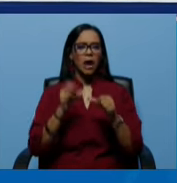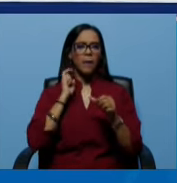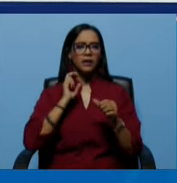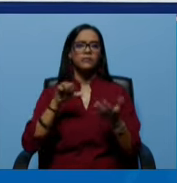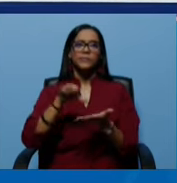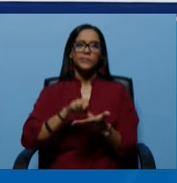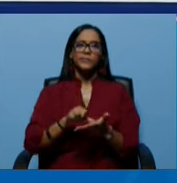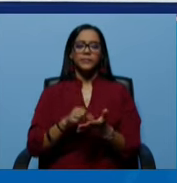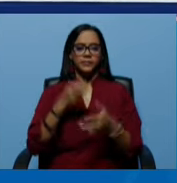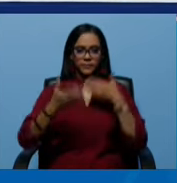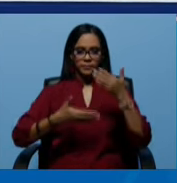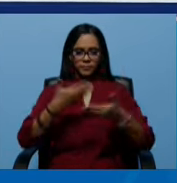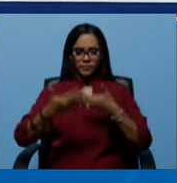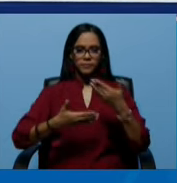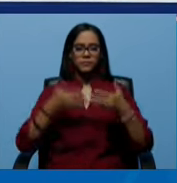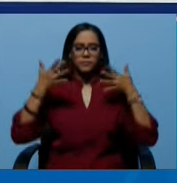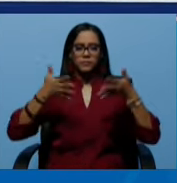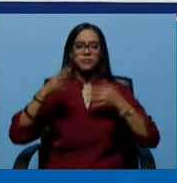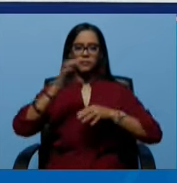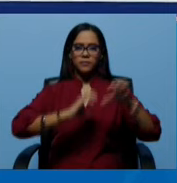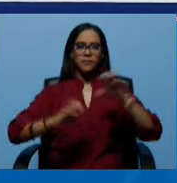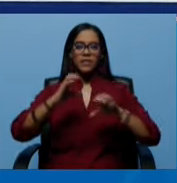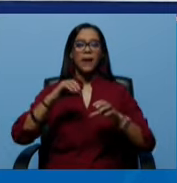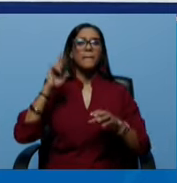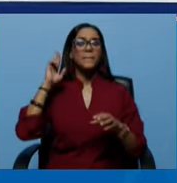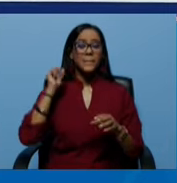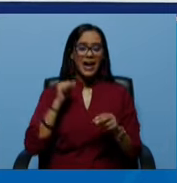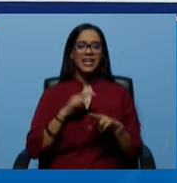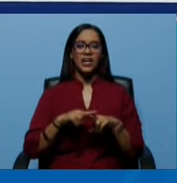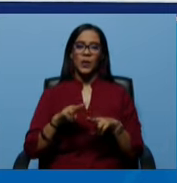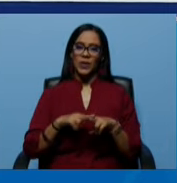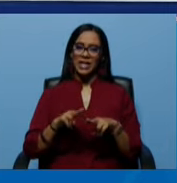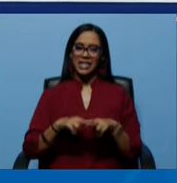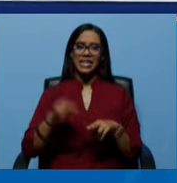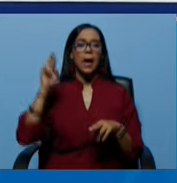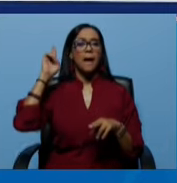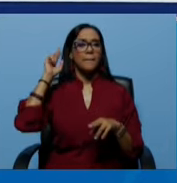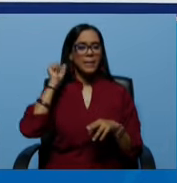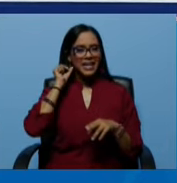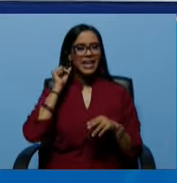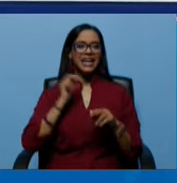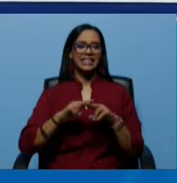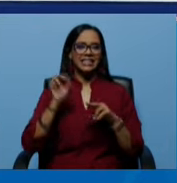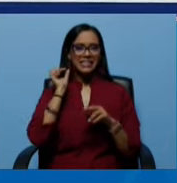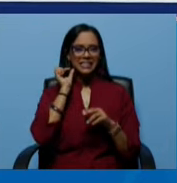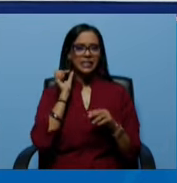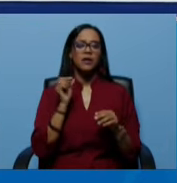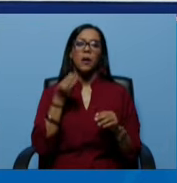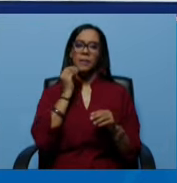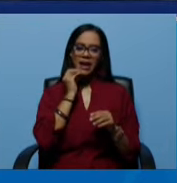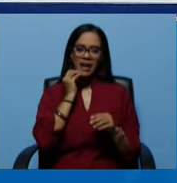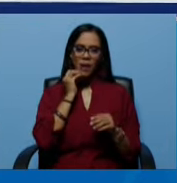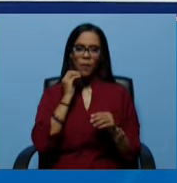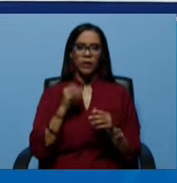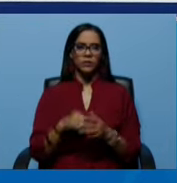de enseñanza de la ciencia para los niños, para las niñas, para la juventud.